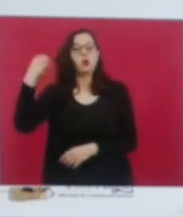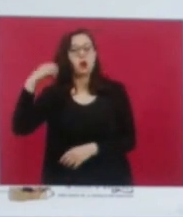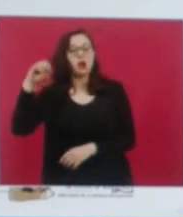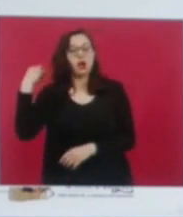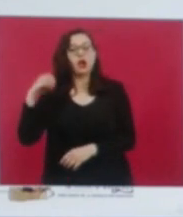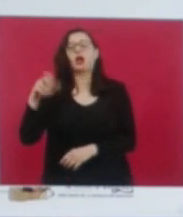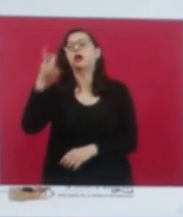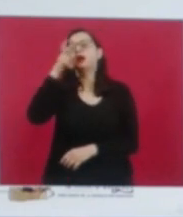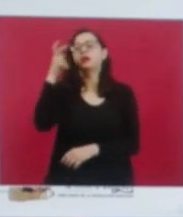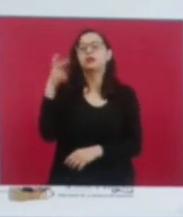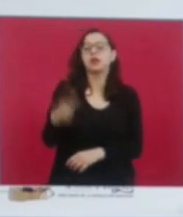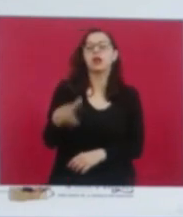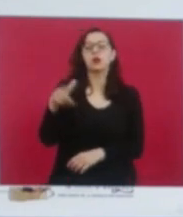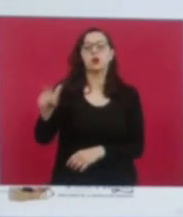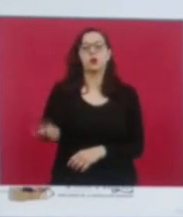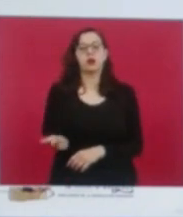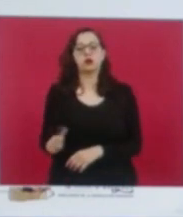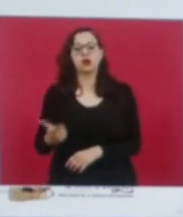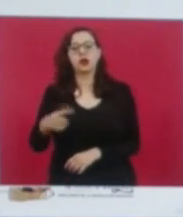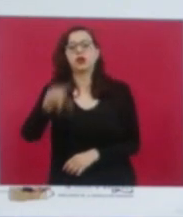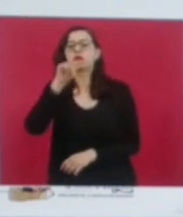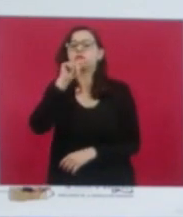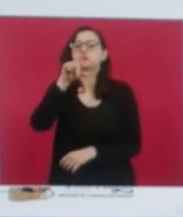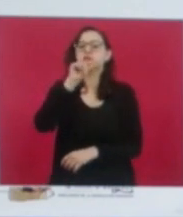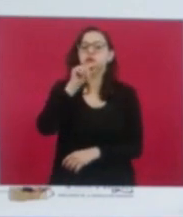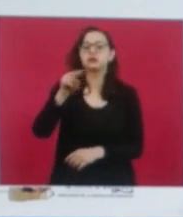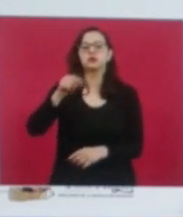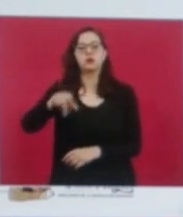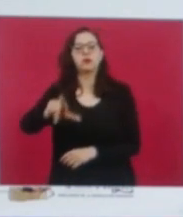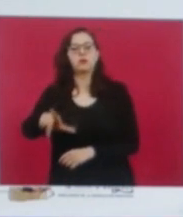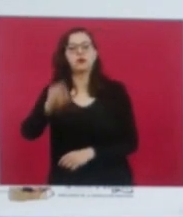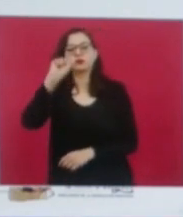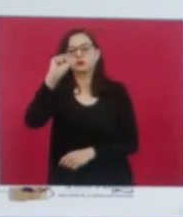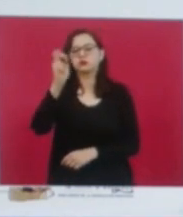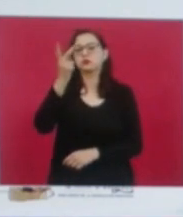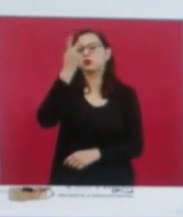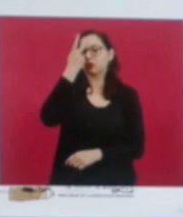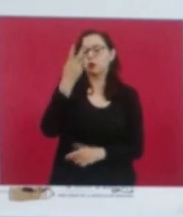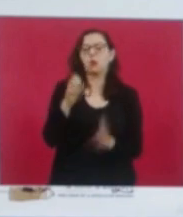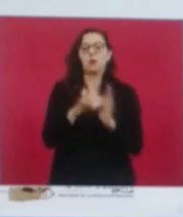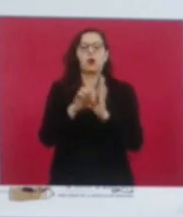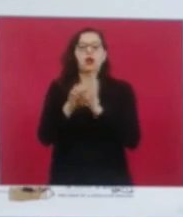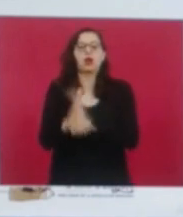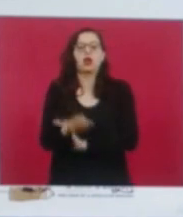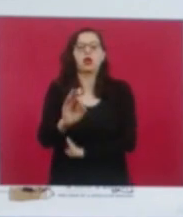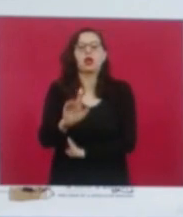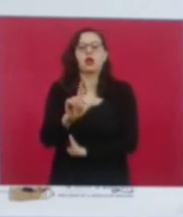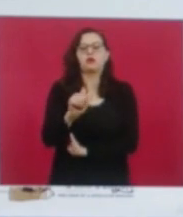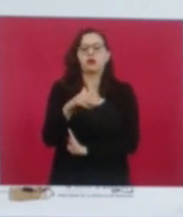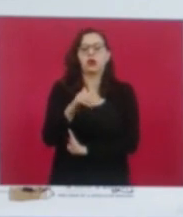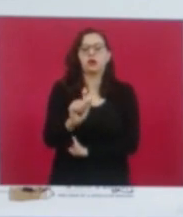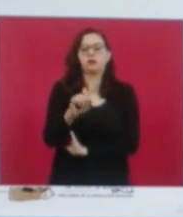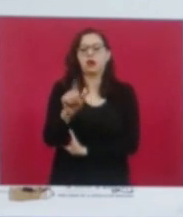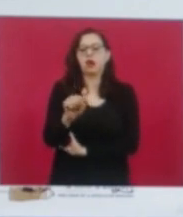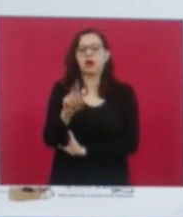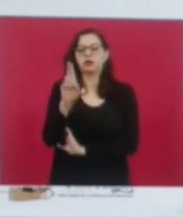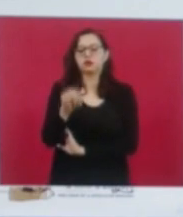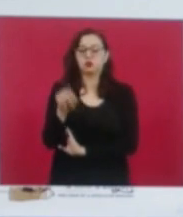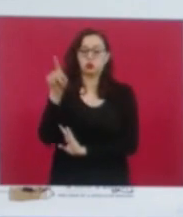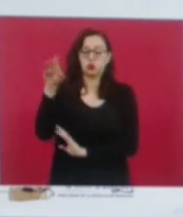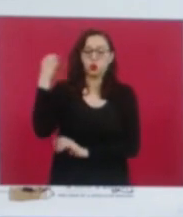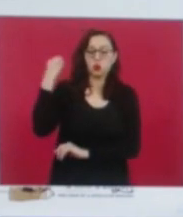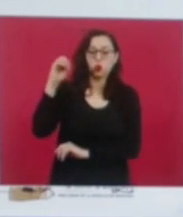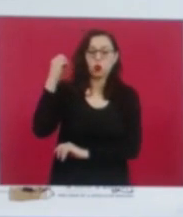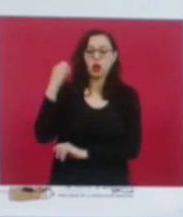trolls y de los bots significa una lucha entre hermanos que tratarían de promover en el corto plazo